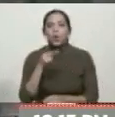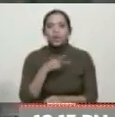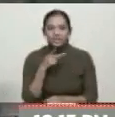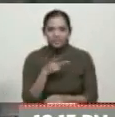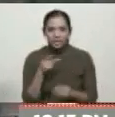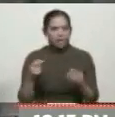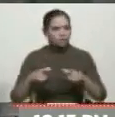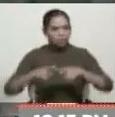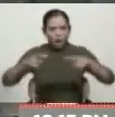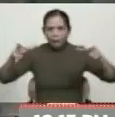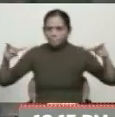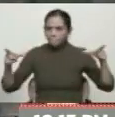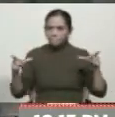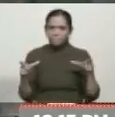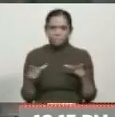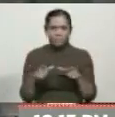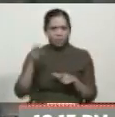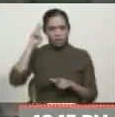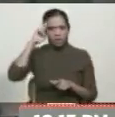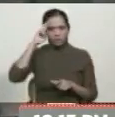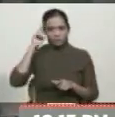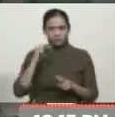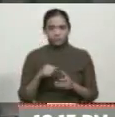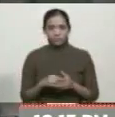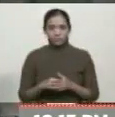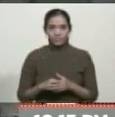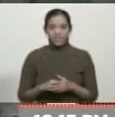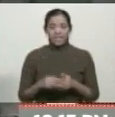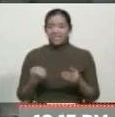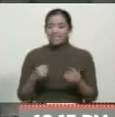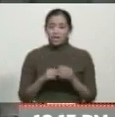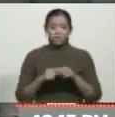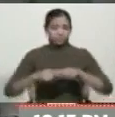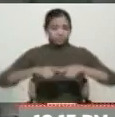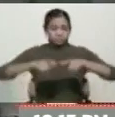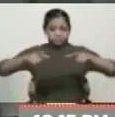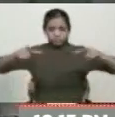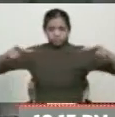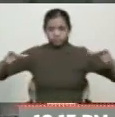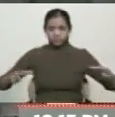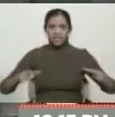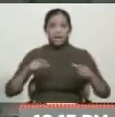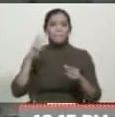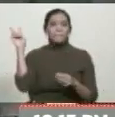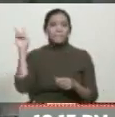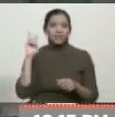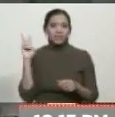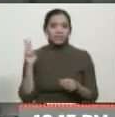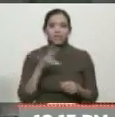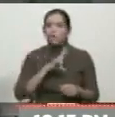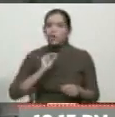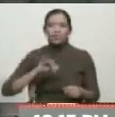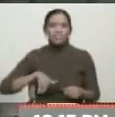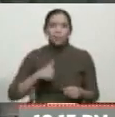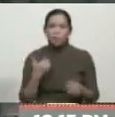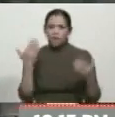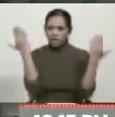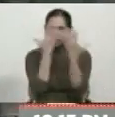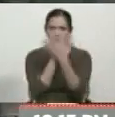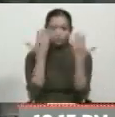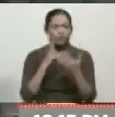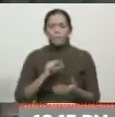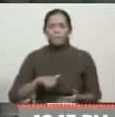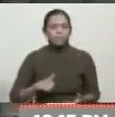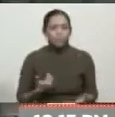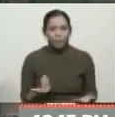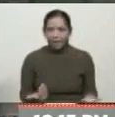amplio sentido, que recorre todo el territorio, que no se puede invisibilizar, que no se puede negar